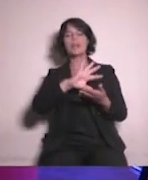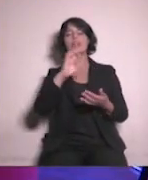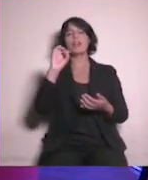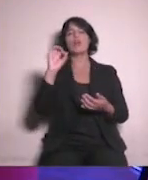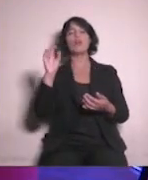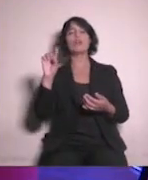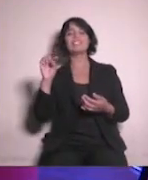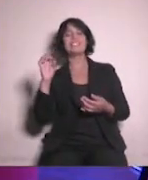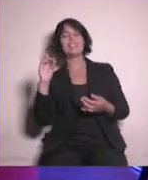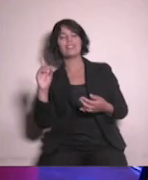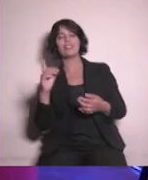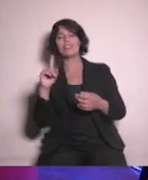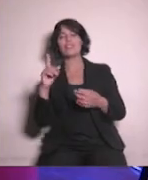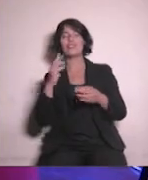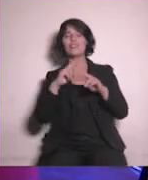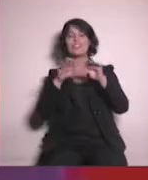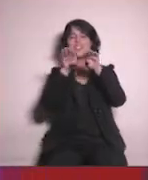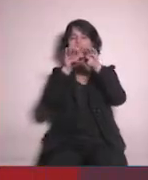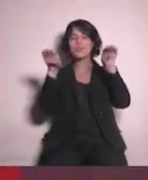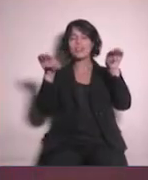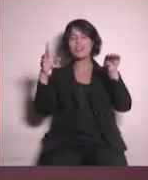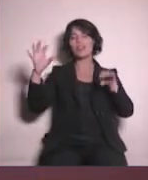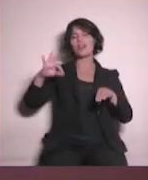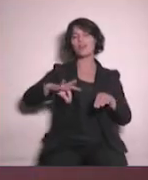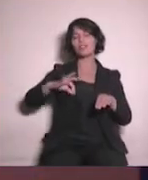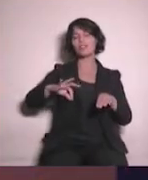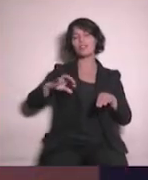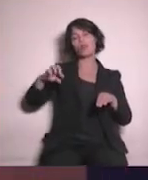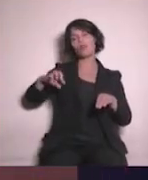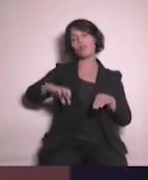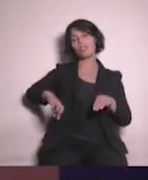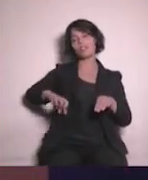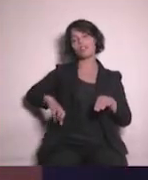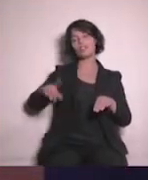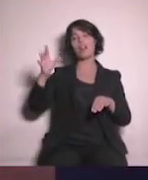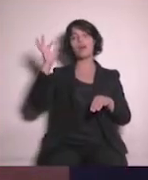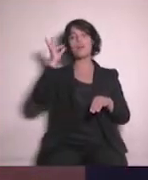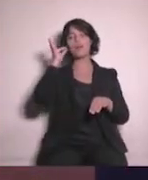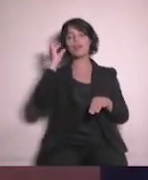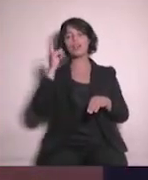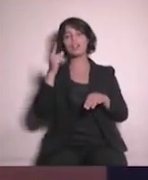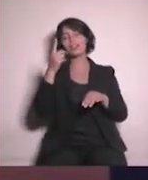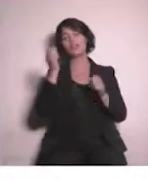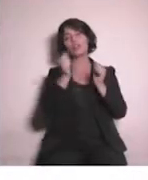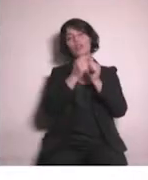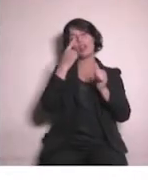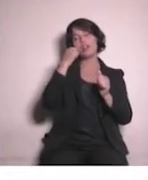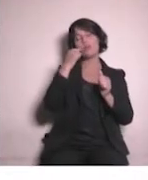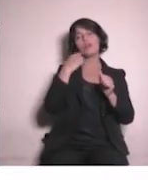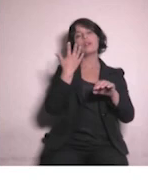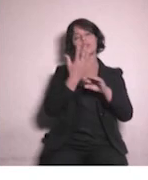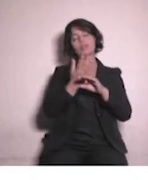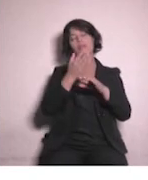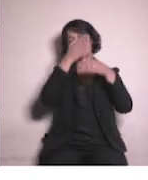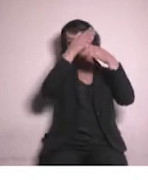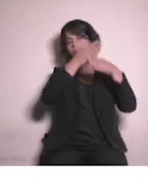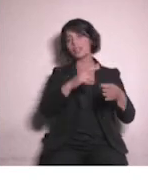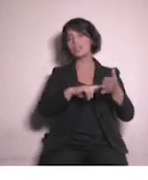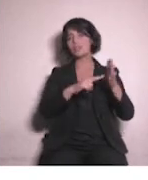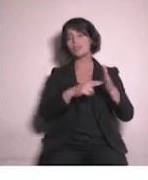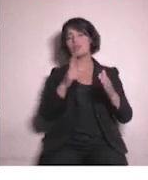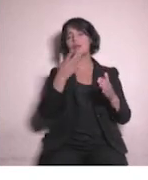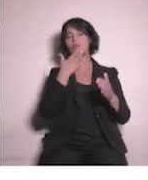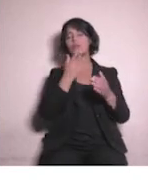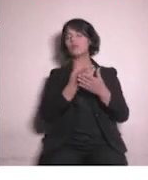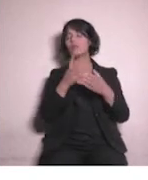va camino a igualar la edad de jubilación de las mujeres con la de los hombres, va a seguir manteniendo este problema mientras no tomemos ese